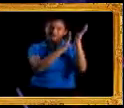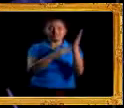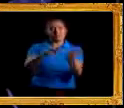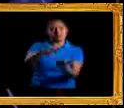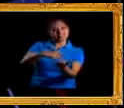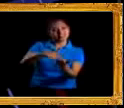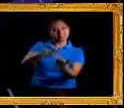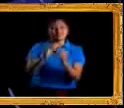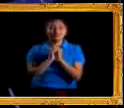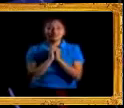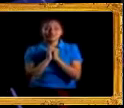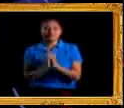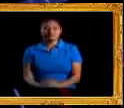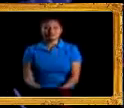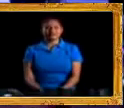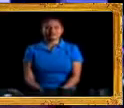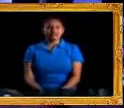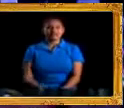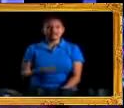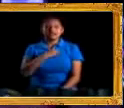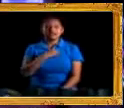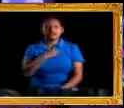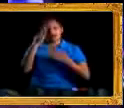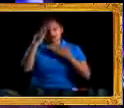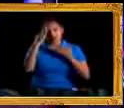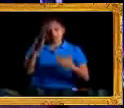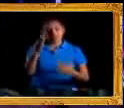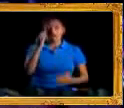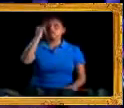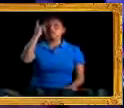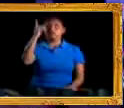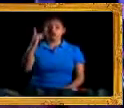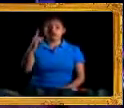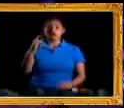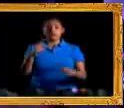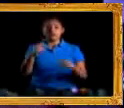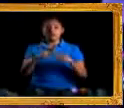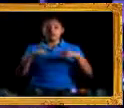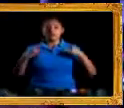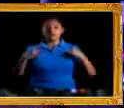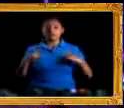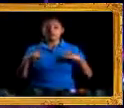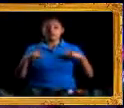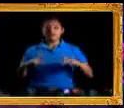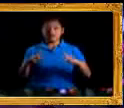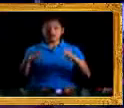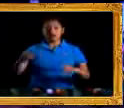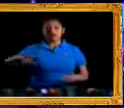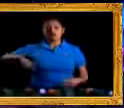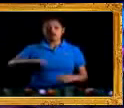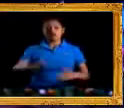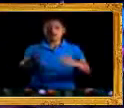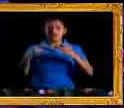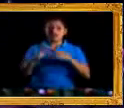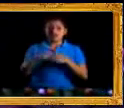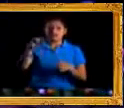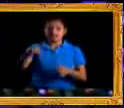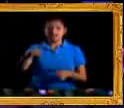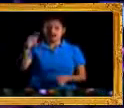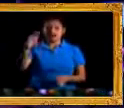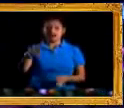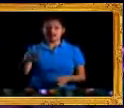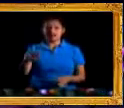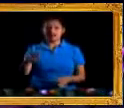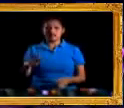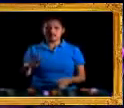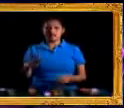danza. Quiero agradecer al Señor el privilegio que nos da de estar en este púlpito